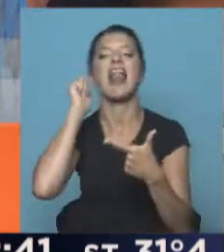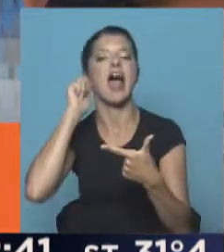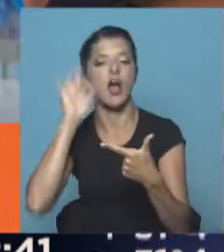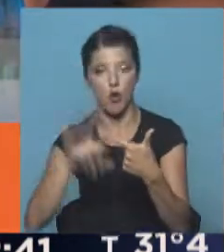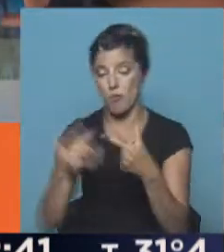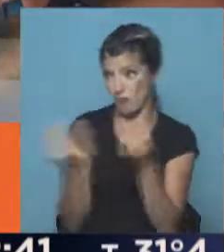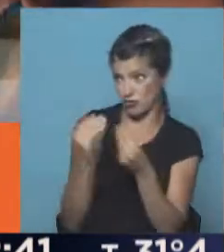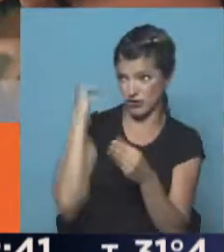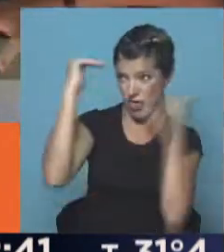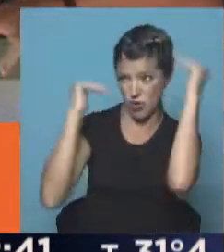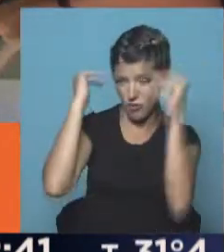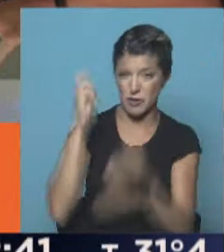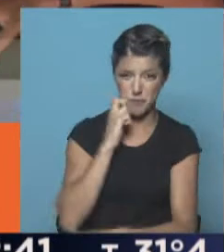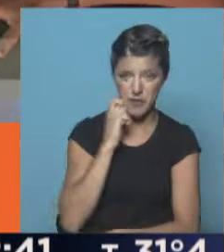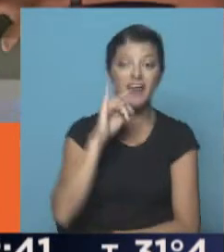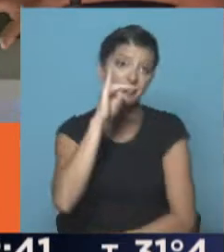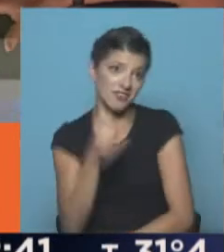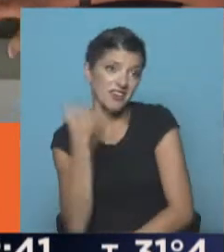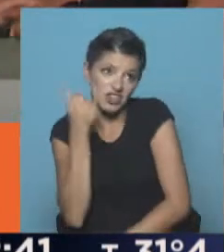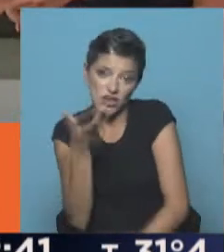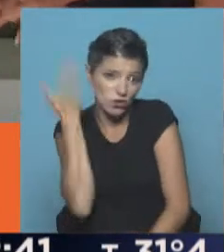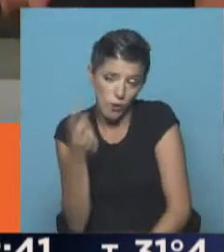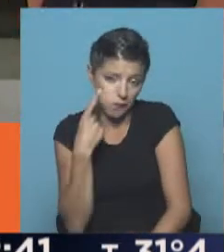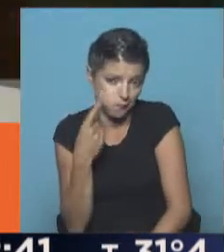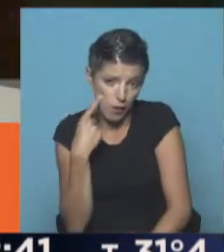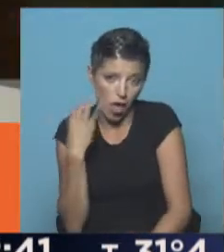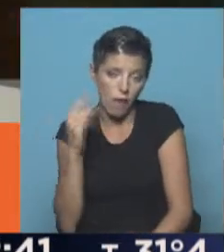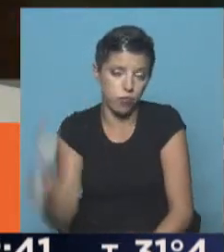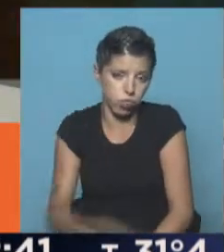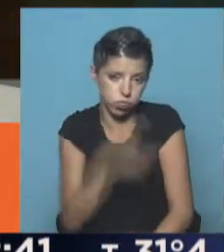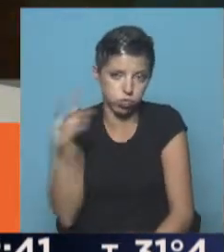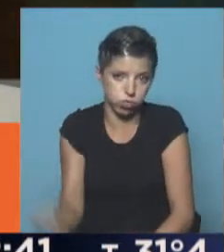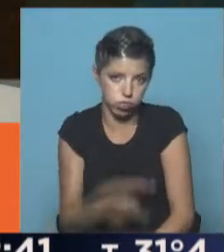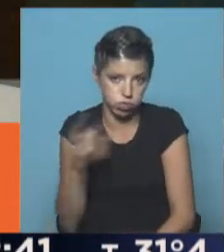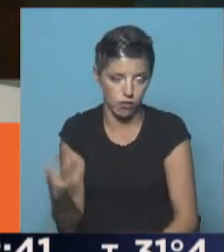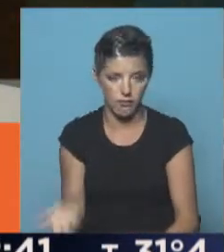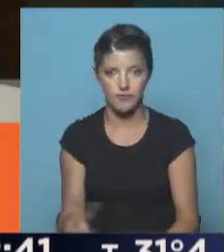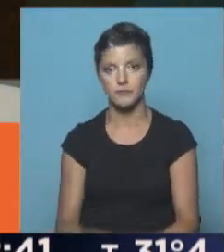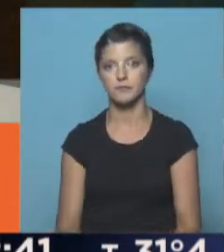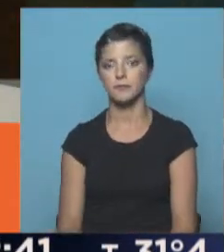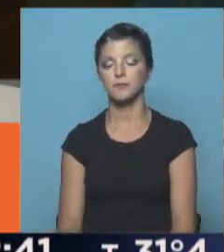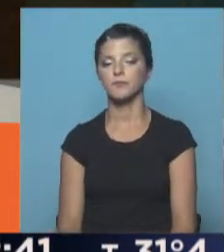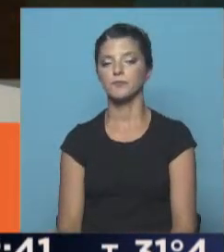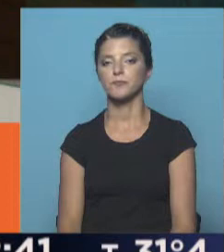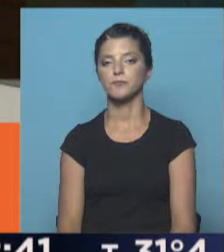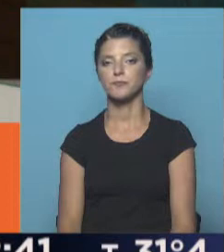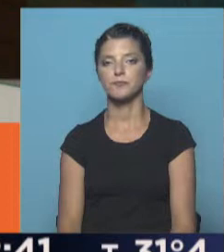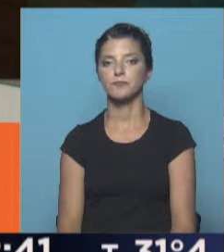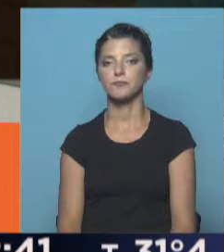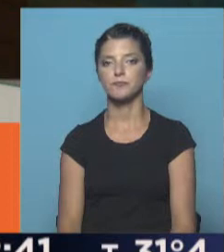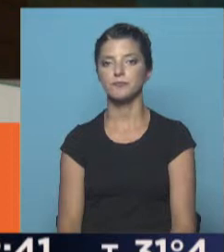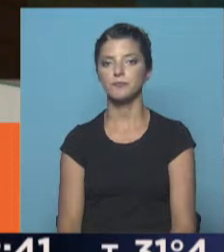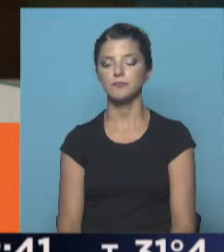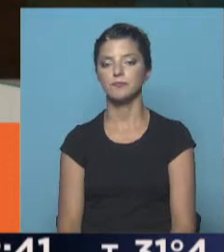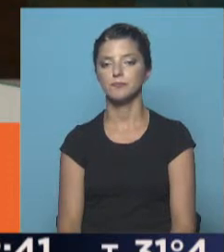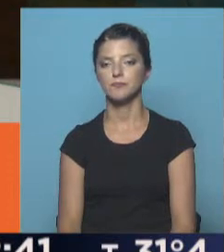grandes y gente muy grande son figuritas repetidas es claro claro nada nuevo diríamos que otra de los rasgos